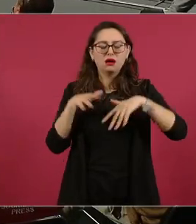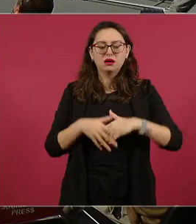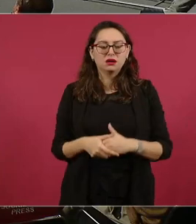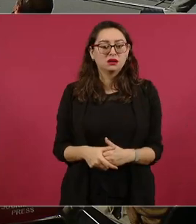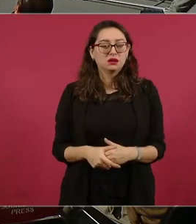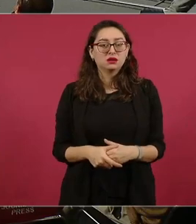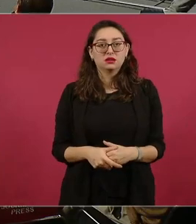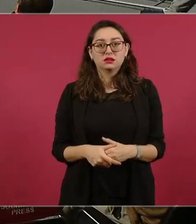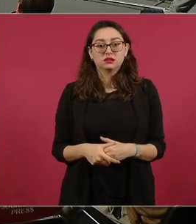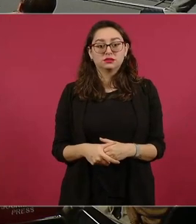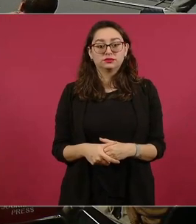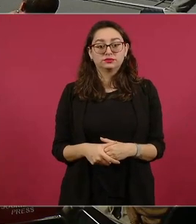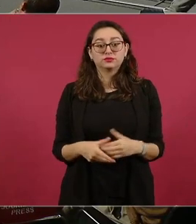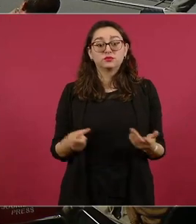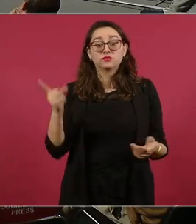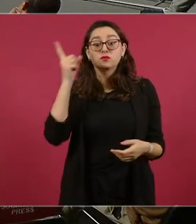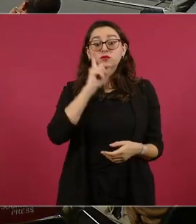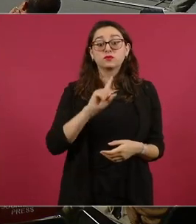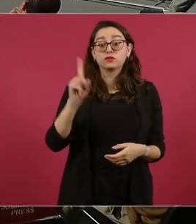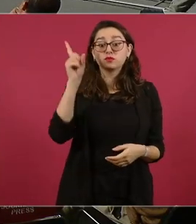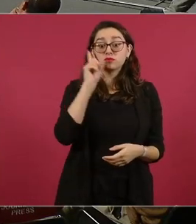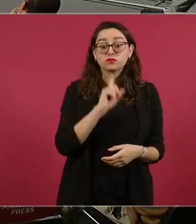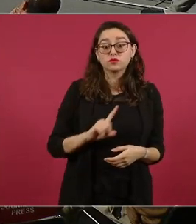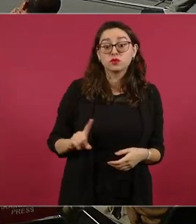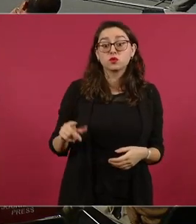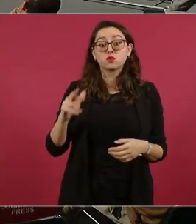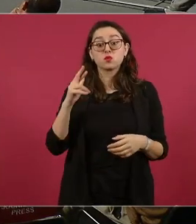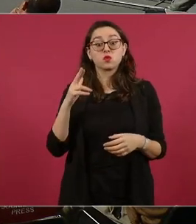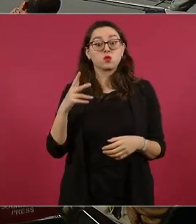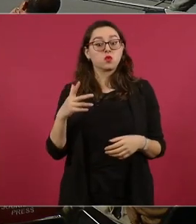una delegada. Sí,